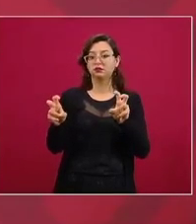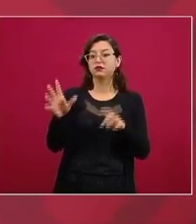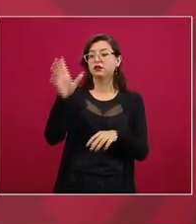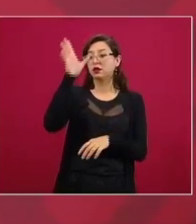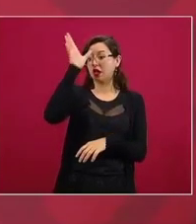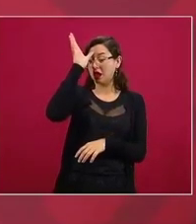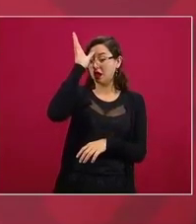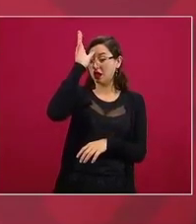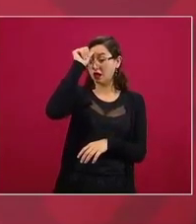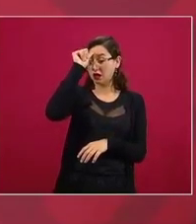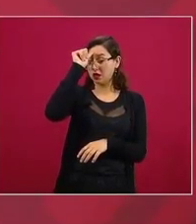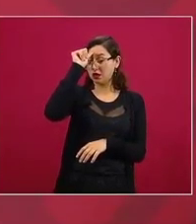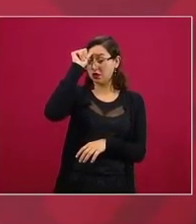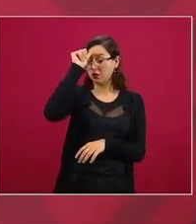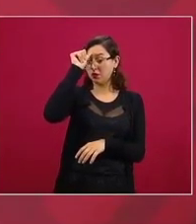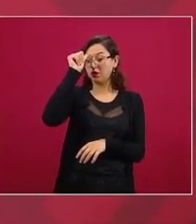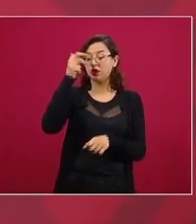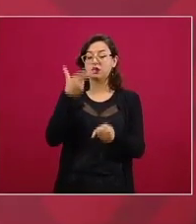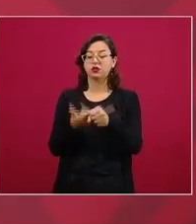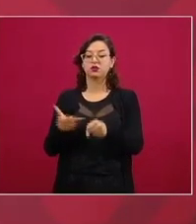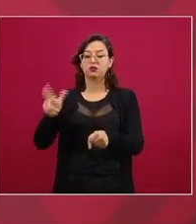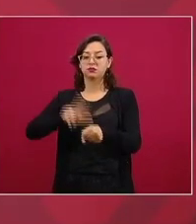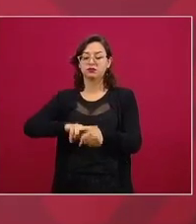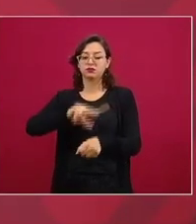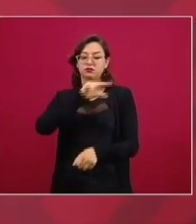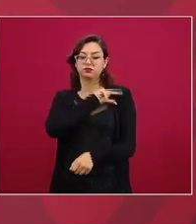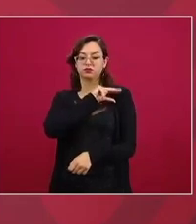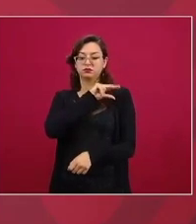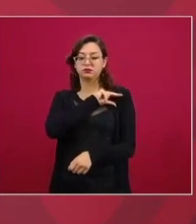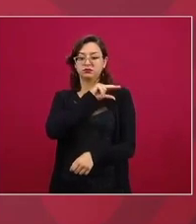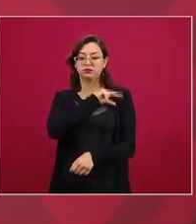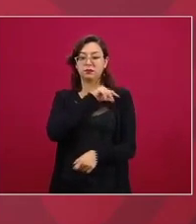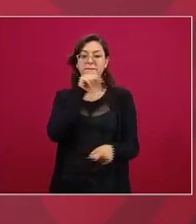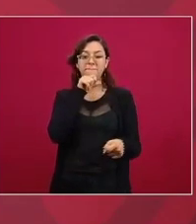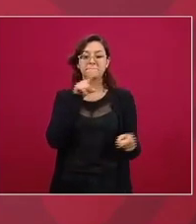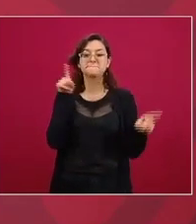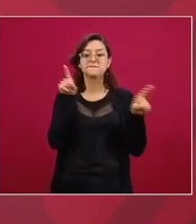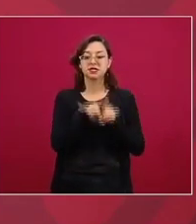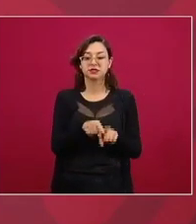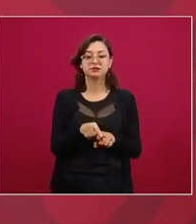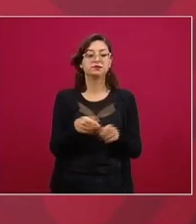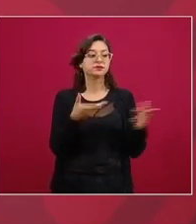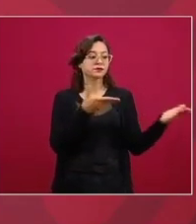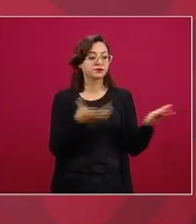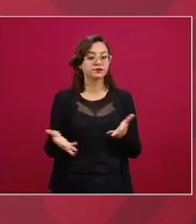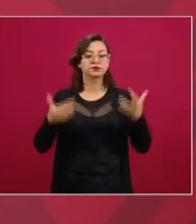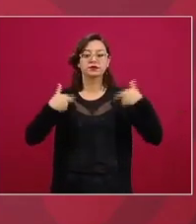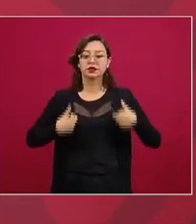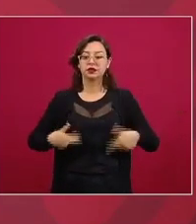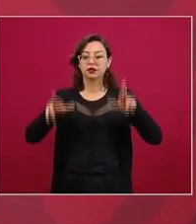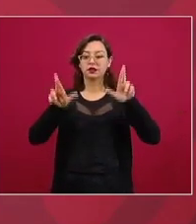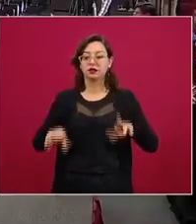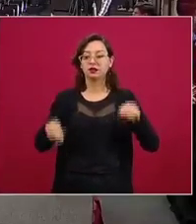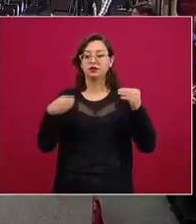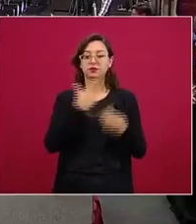tiene con los hospitales privados que aquí están representados y que nos da mucho